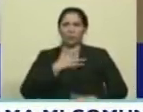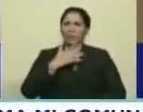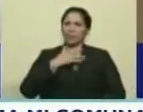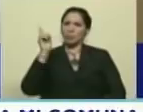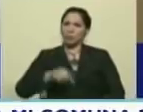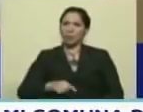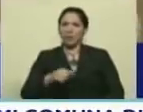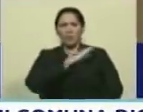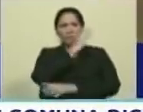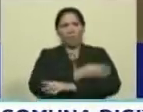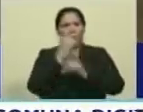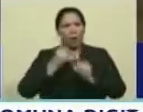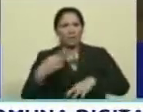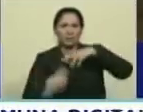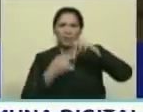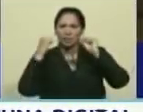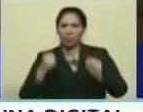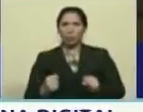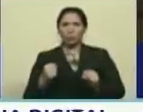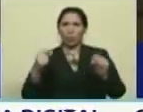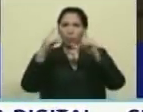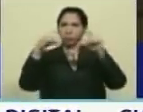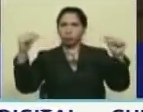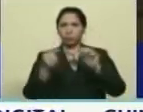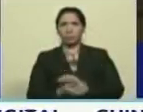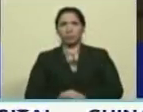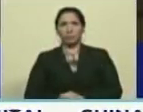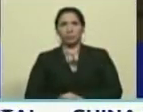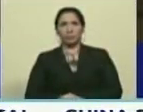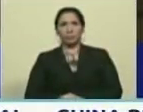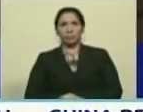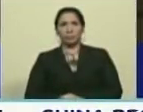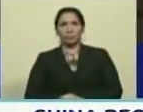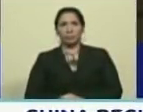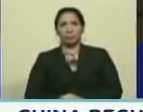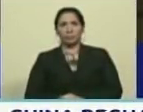Sentimos la fuerza de la Revolución Sandinista